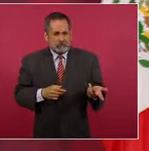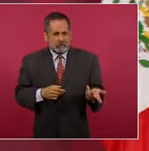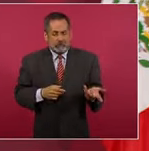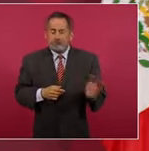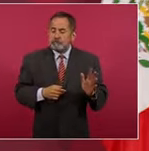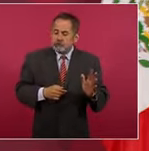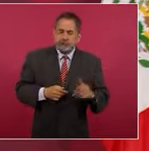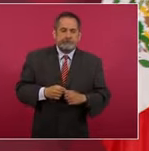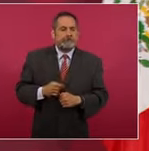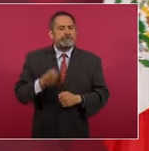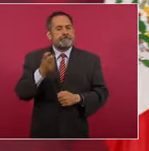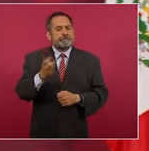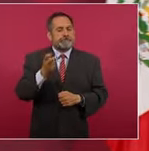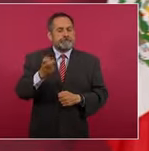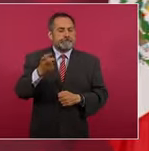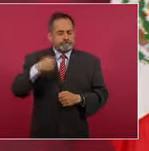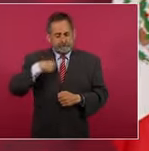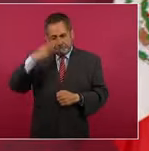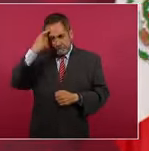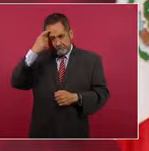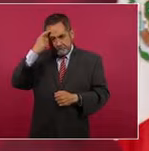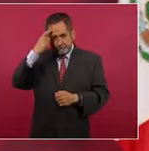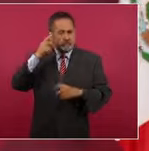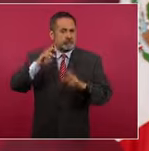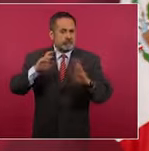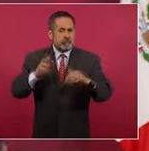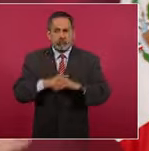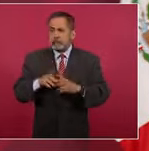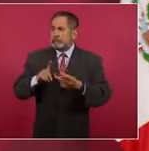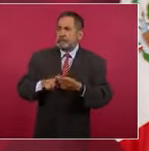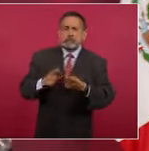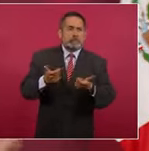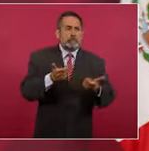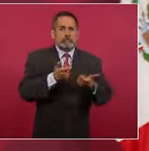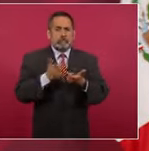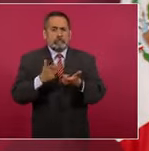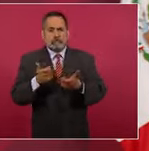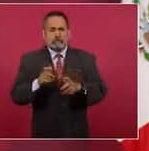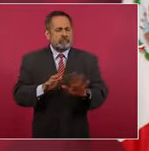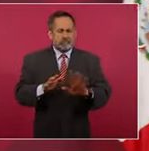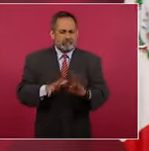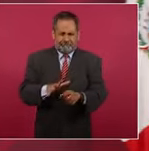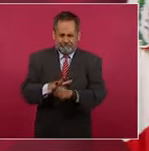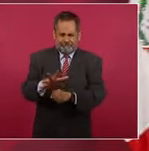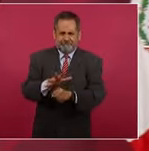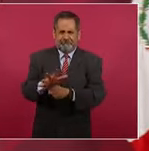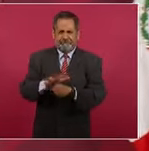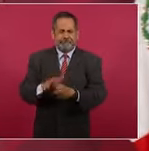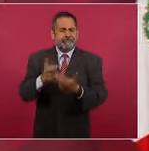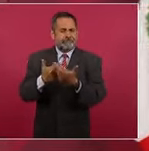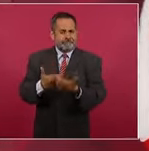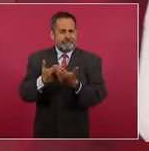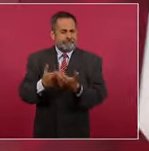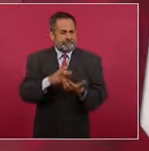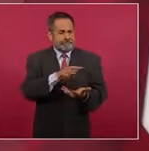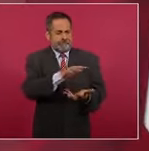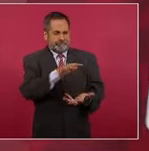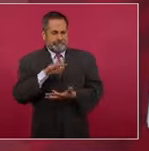Y por eso no estamos pensando que de dónde vamos a sacar los recursos o